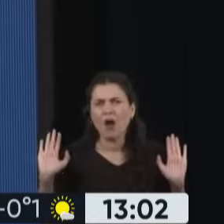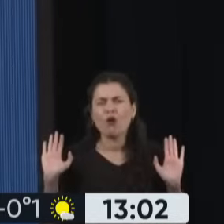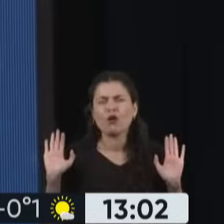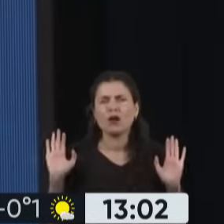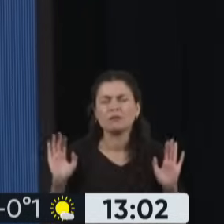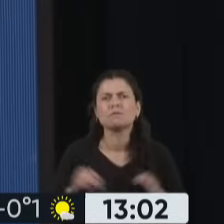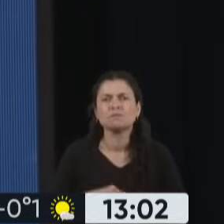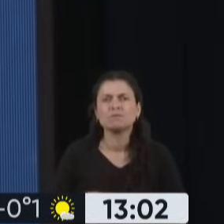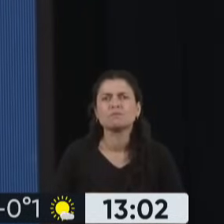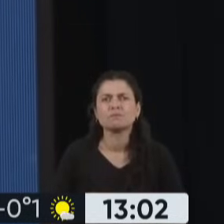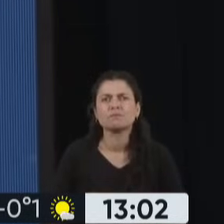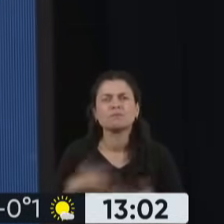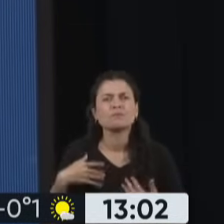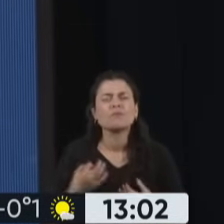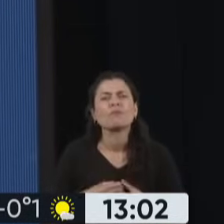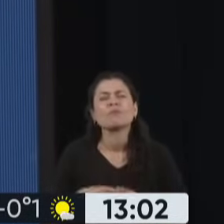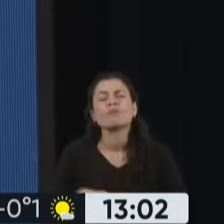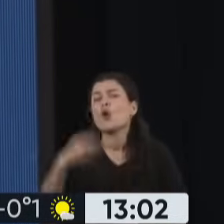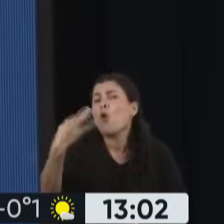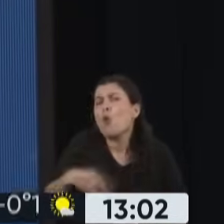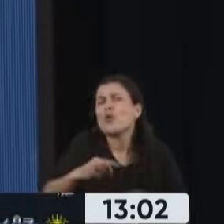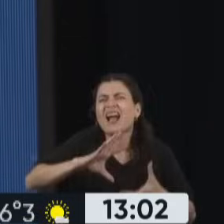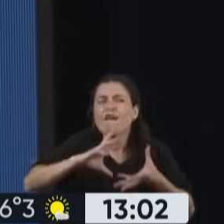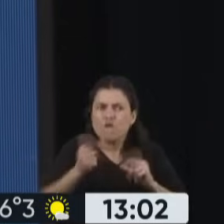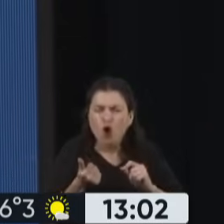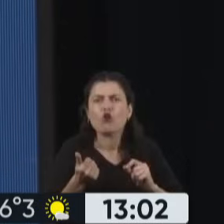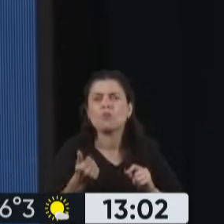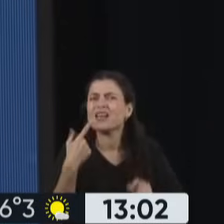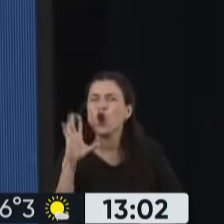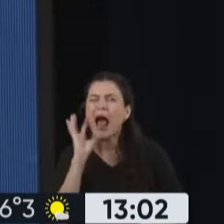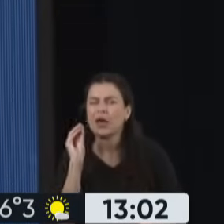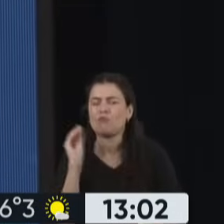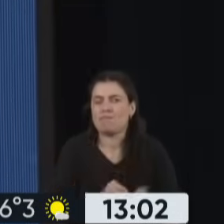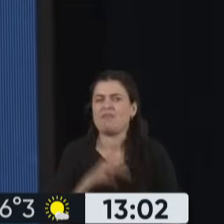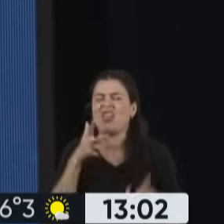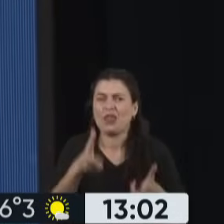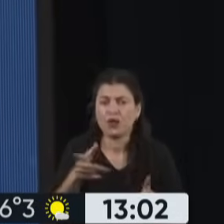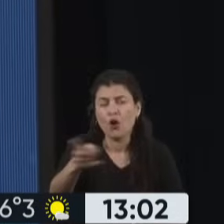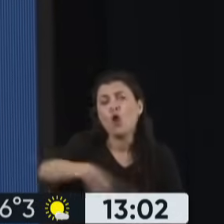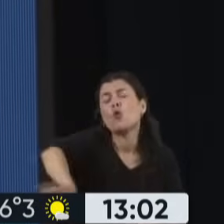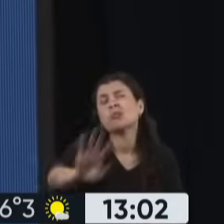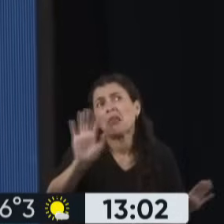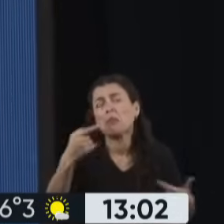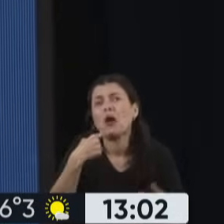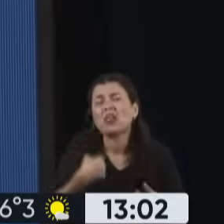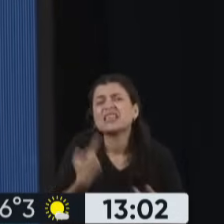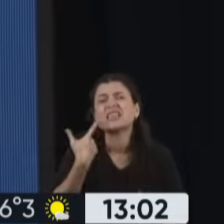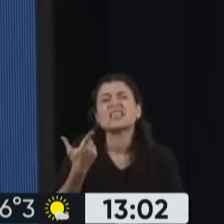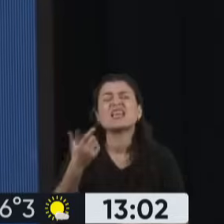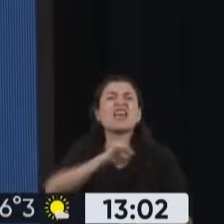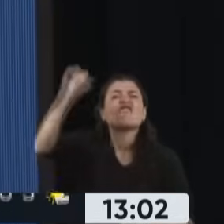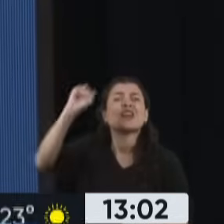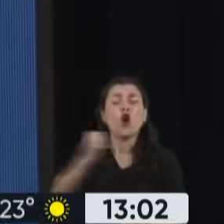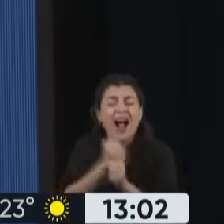la única nota al pie que voy a agregar es Bueno, pero ustedes me podrían decir, ¿la inflación aún es